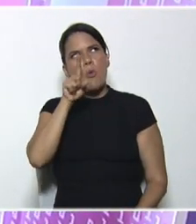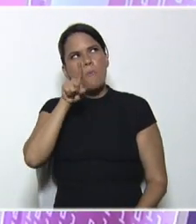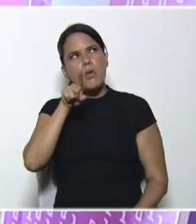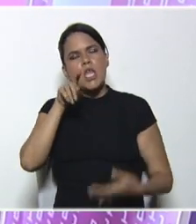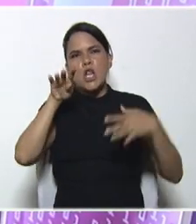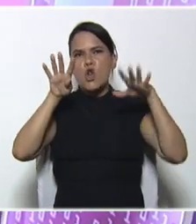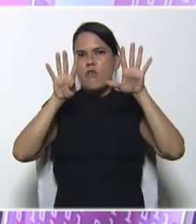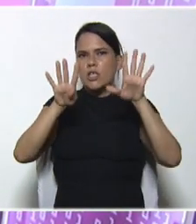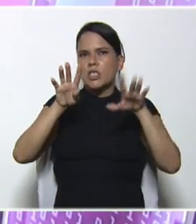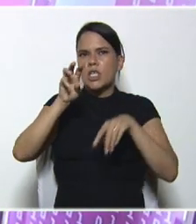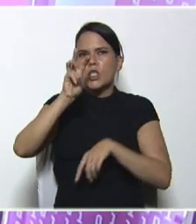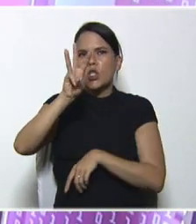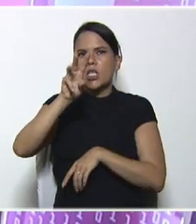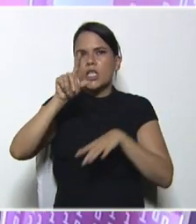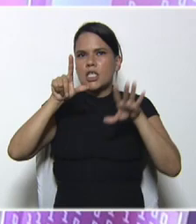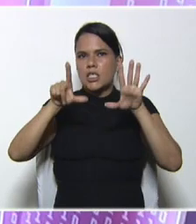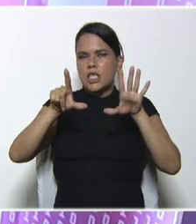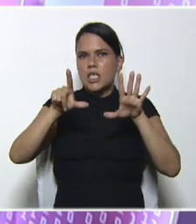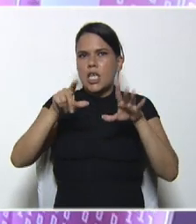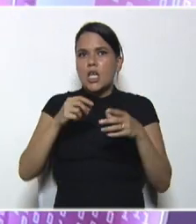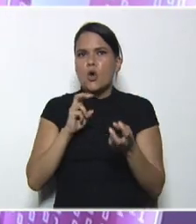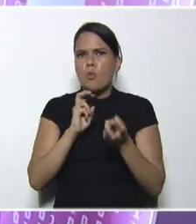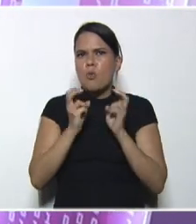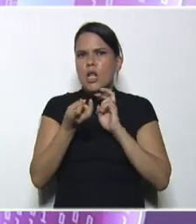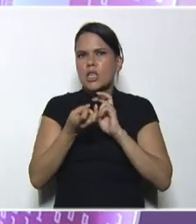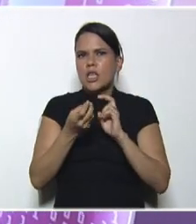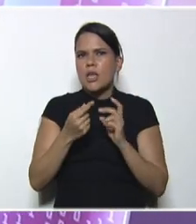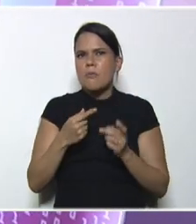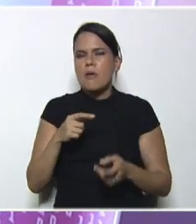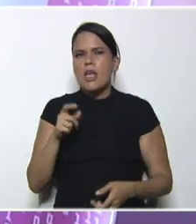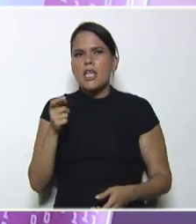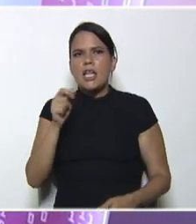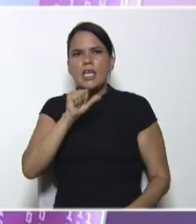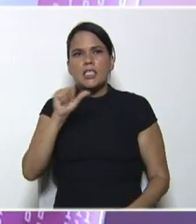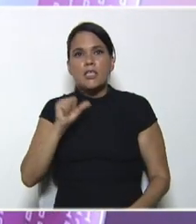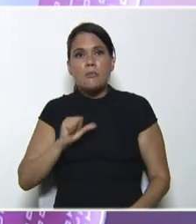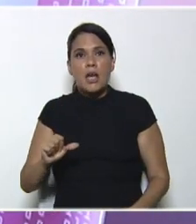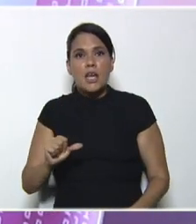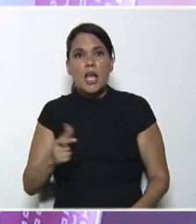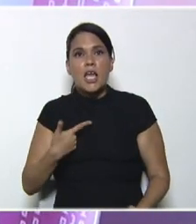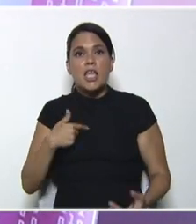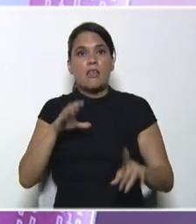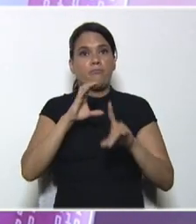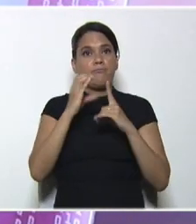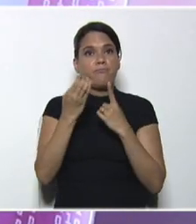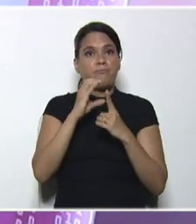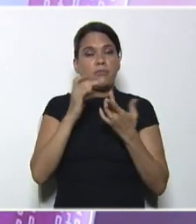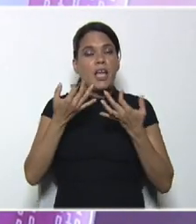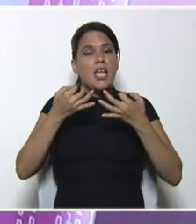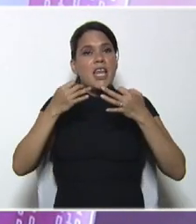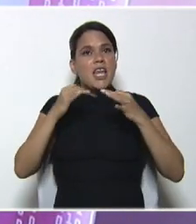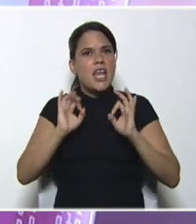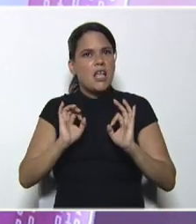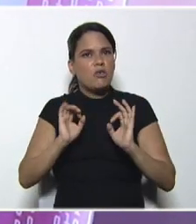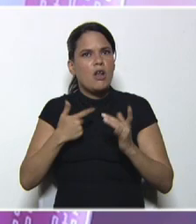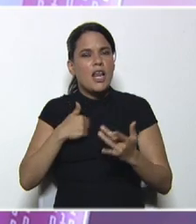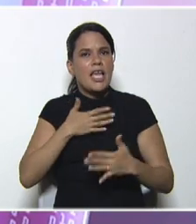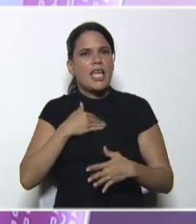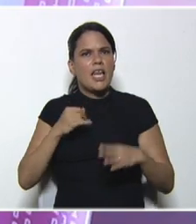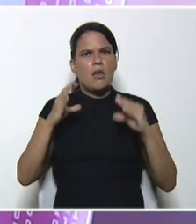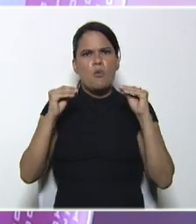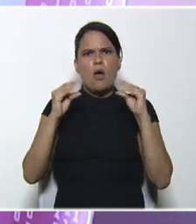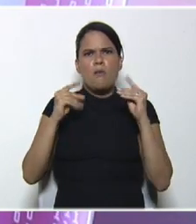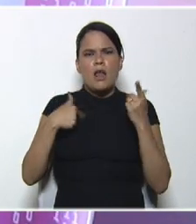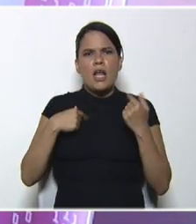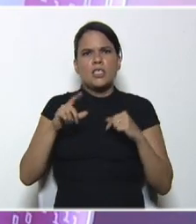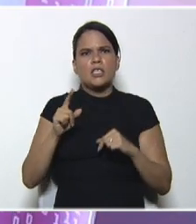1937. Y como el tema generador de la semana es acerca de los patrimonios culturales y naturales, queremos hablar acerca